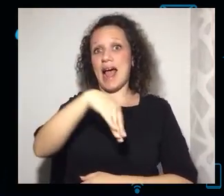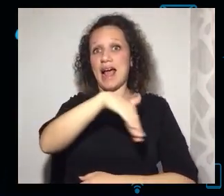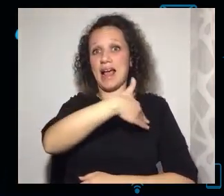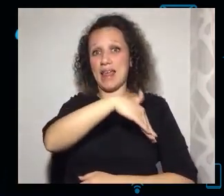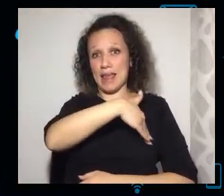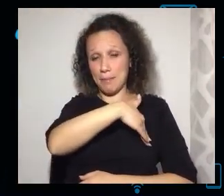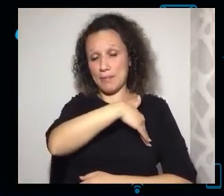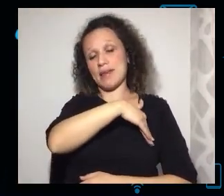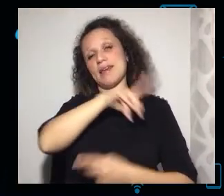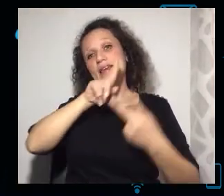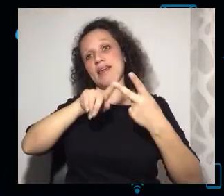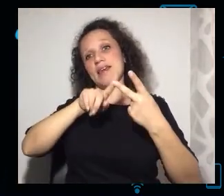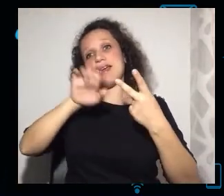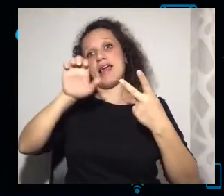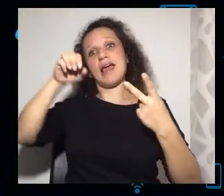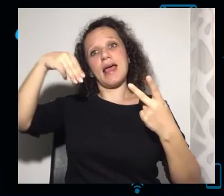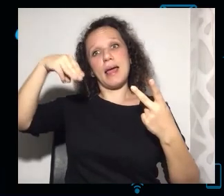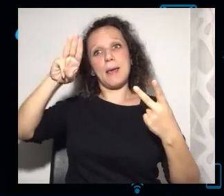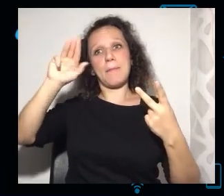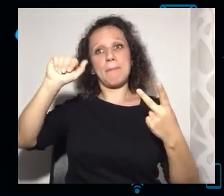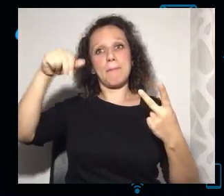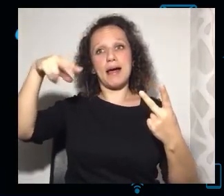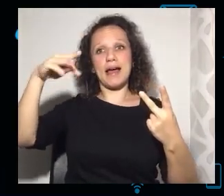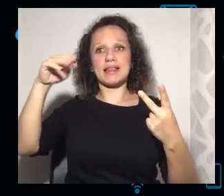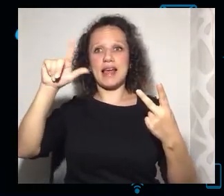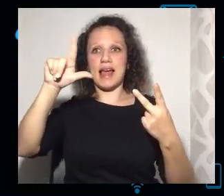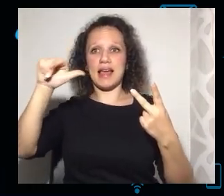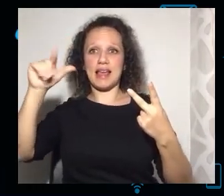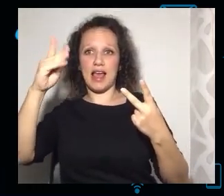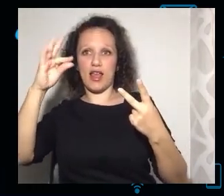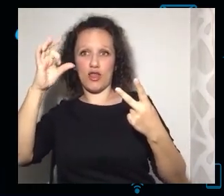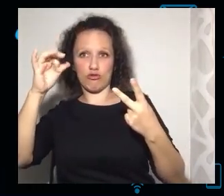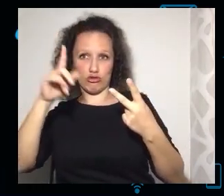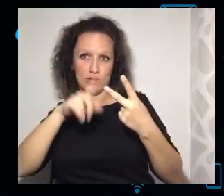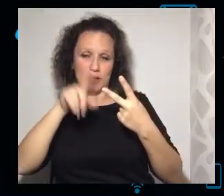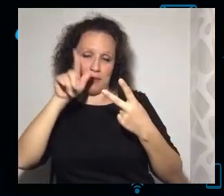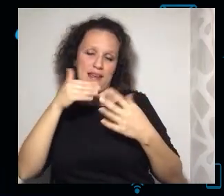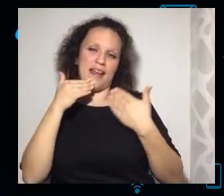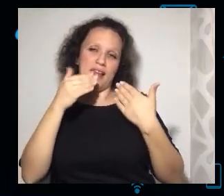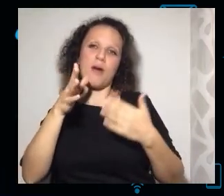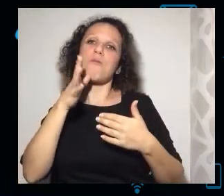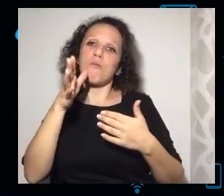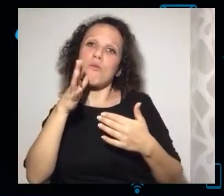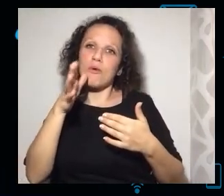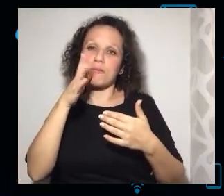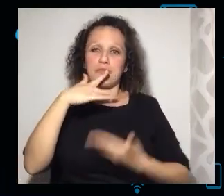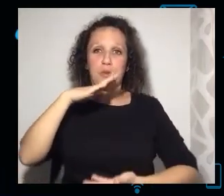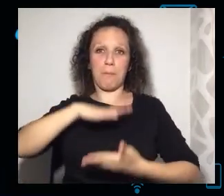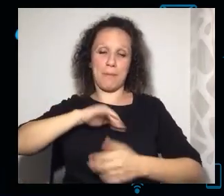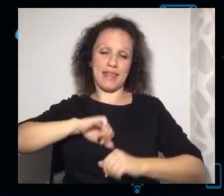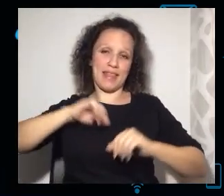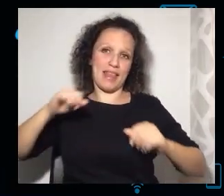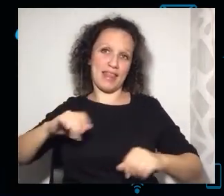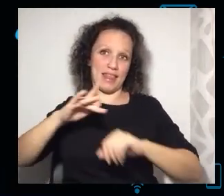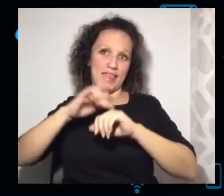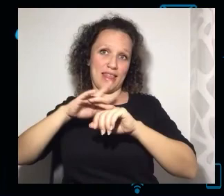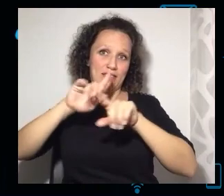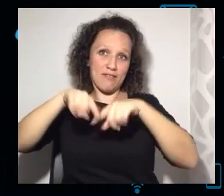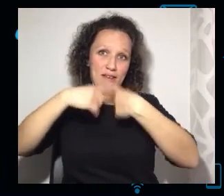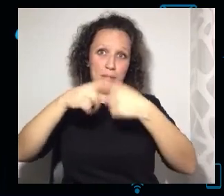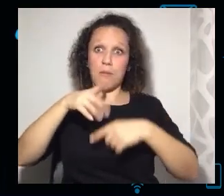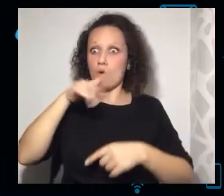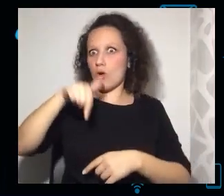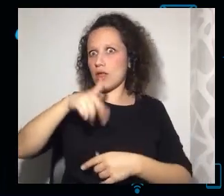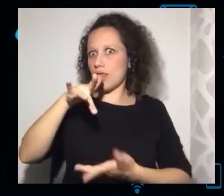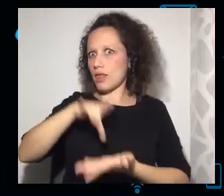por haberme invitado a hablar sobre sobre la competencia digital en familia en este día tan importante el tan